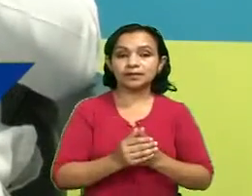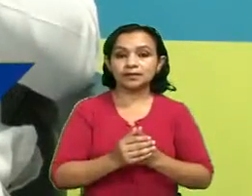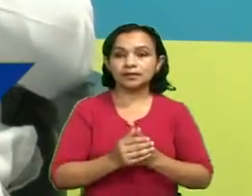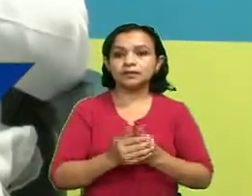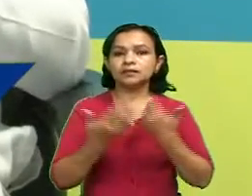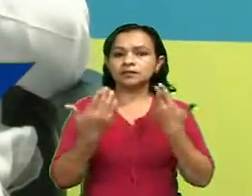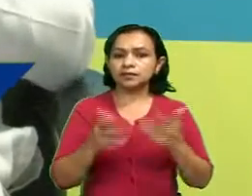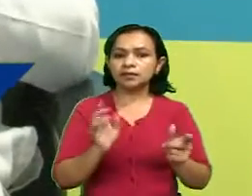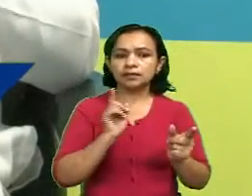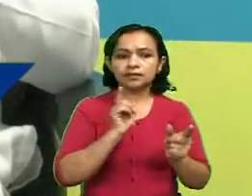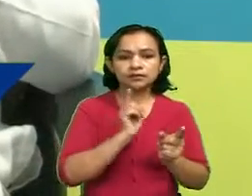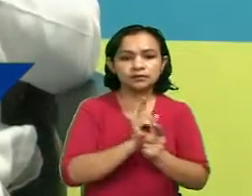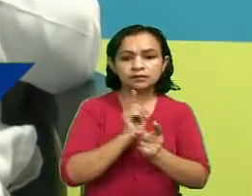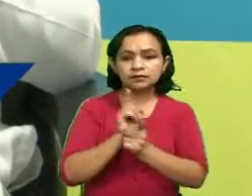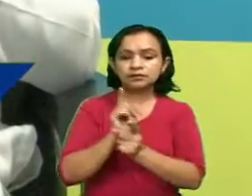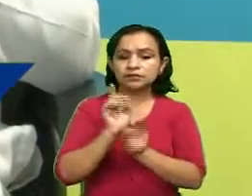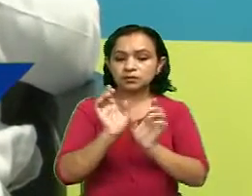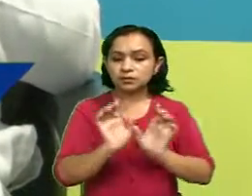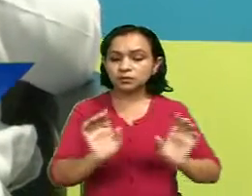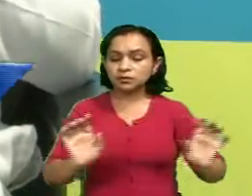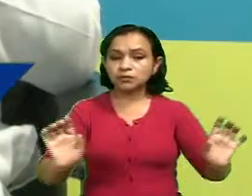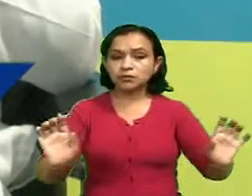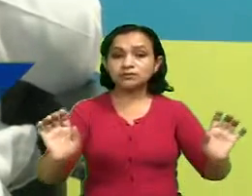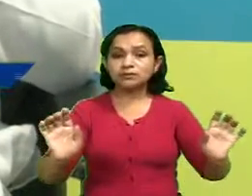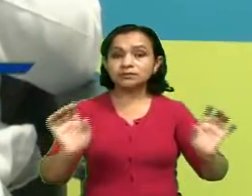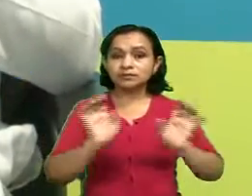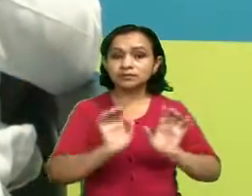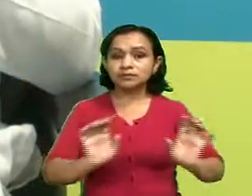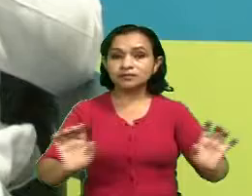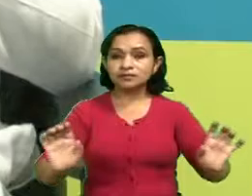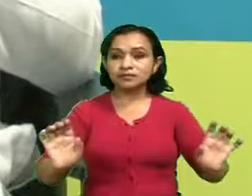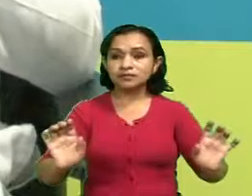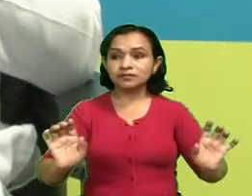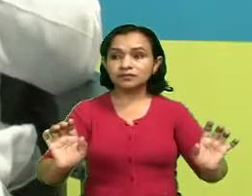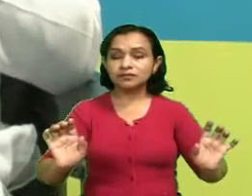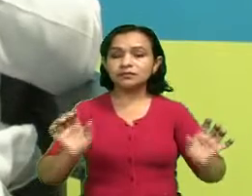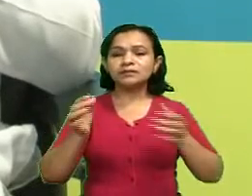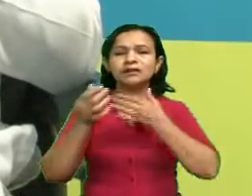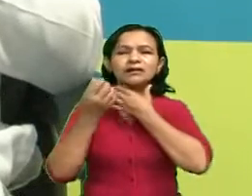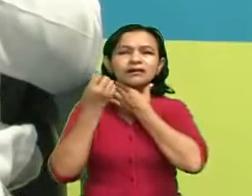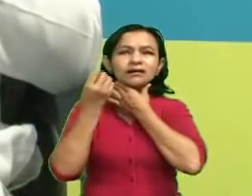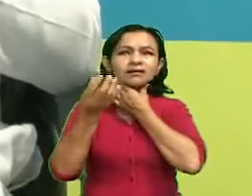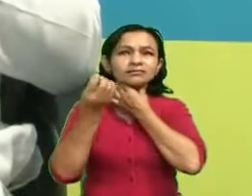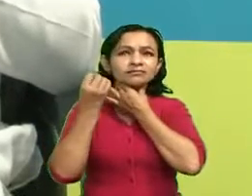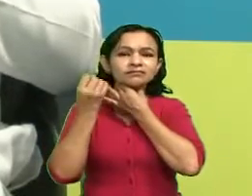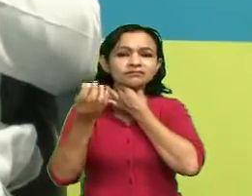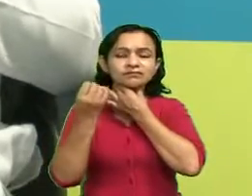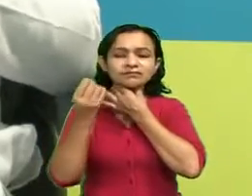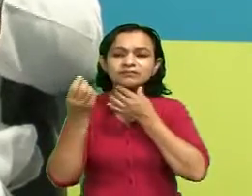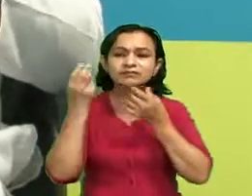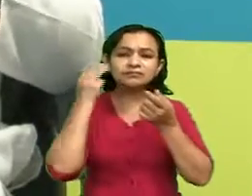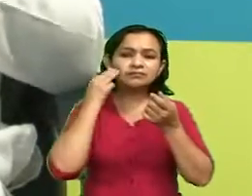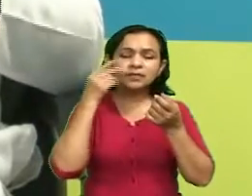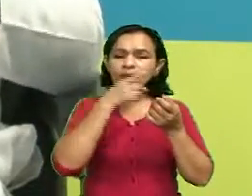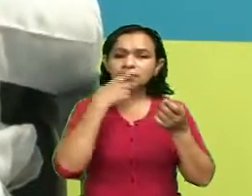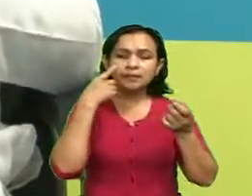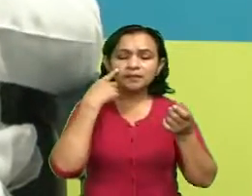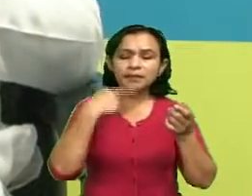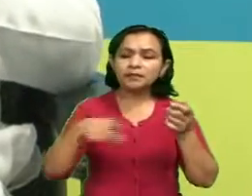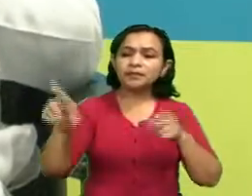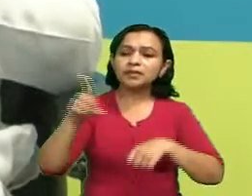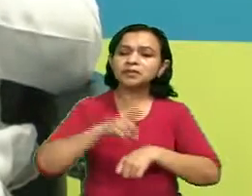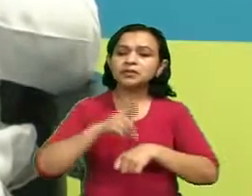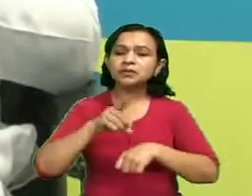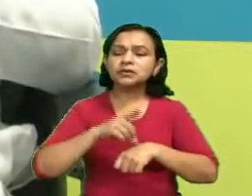hemos encontrado casos que el niño, principalmente en los niños, comienzan con una faringoamigdalitis. Entonces el papá o la mamá lo lleva a la unidad de